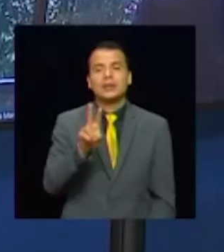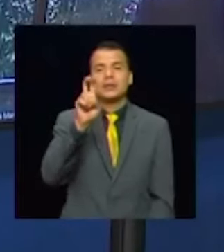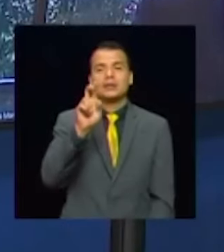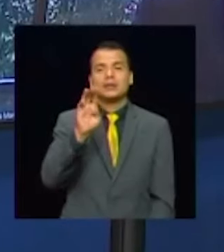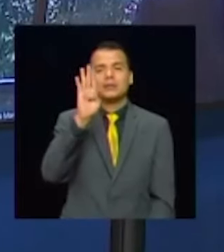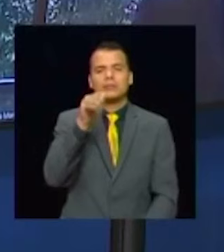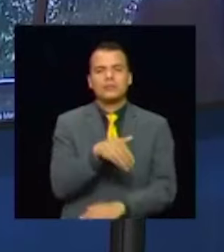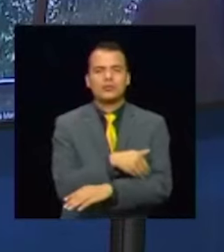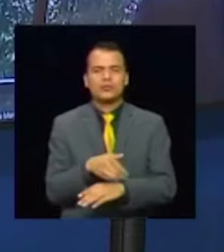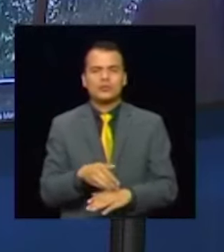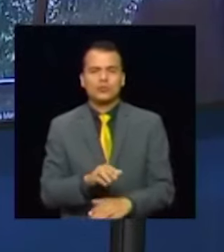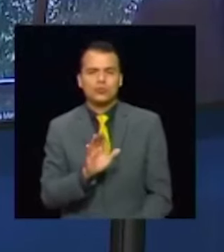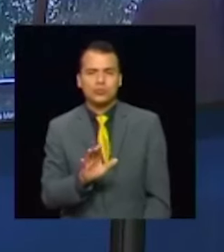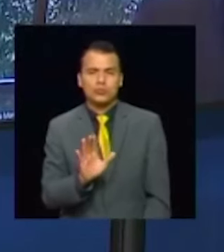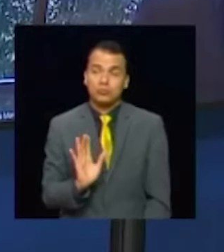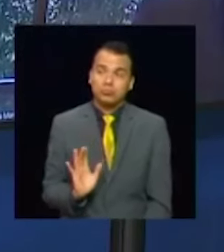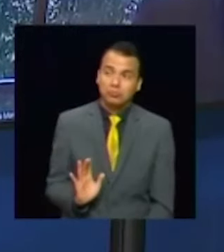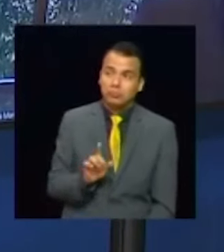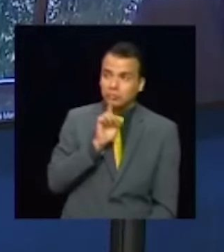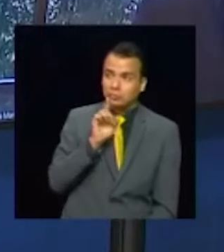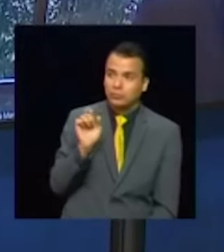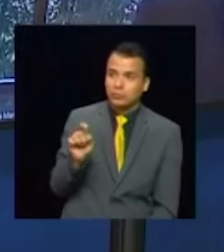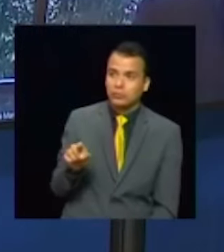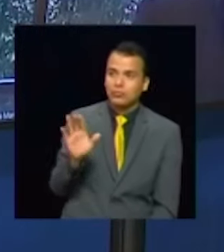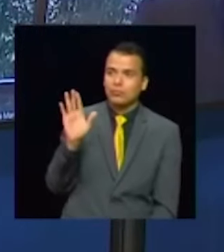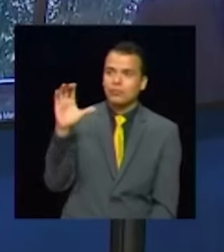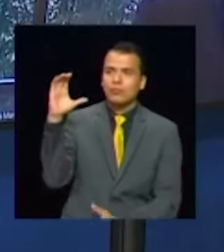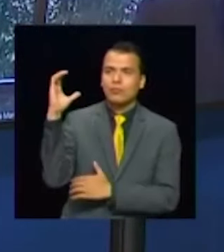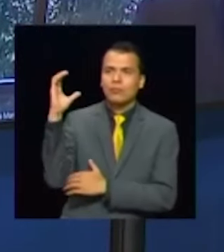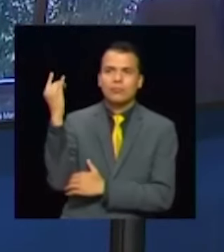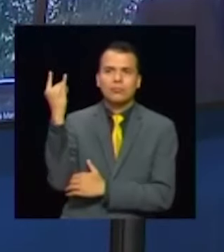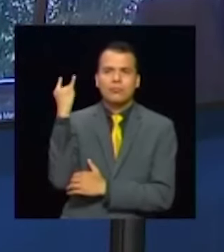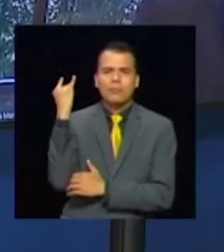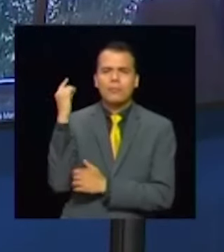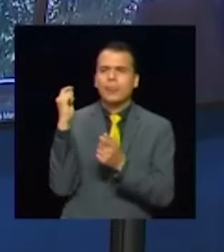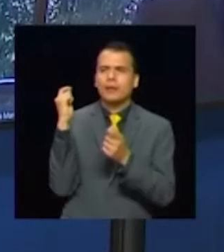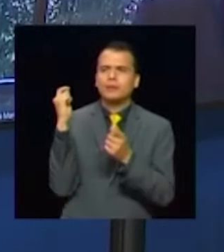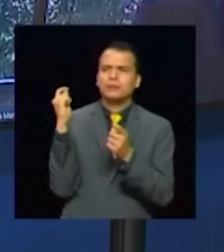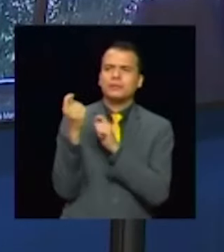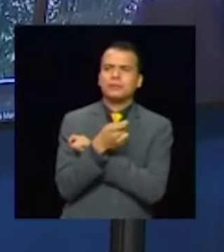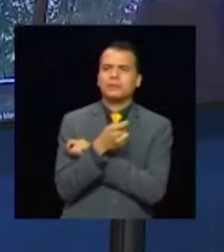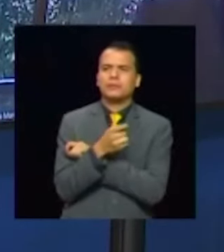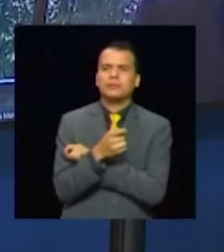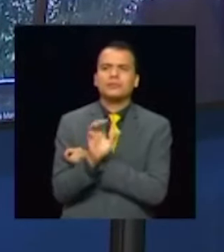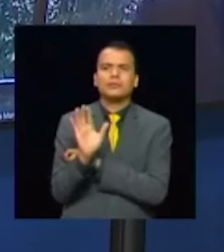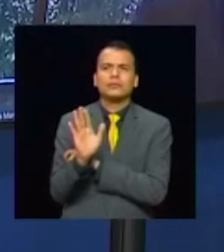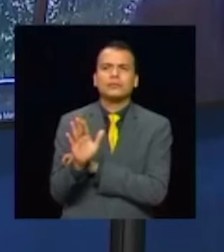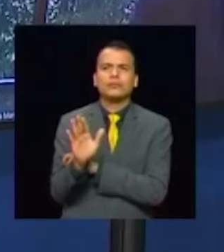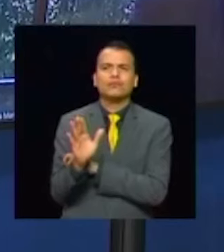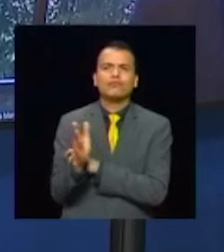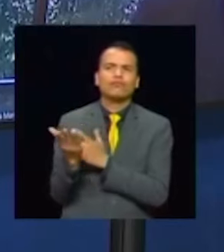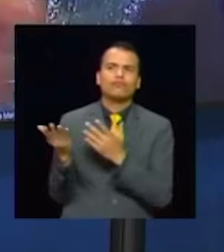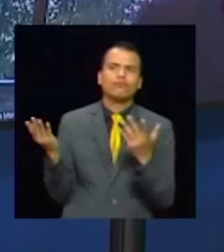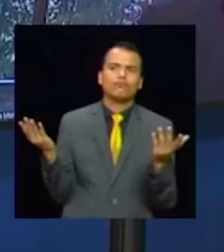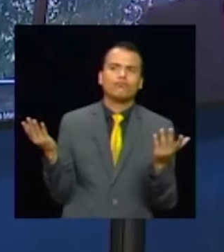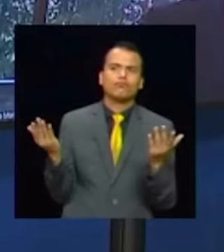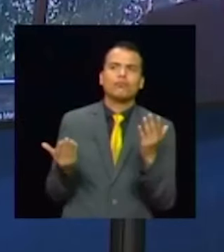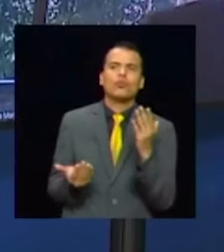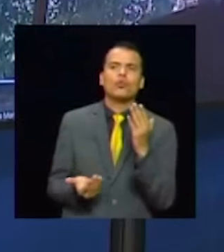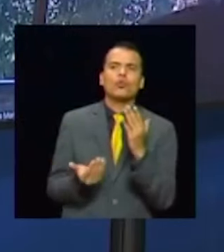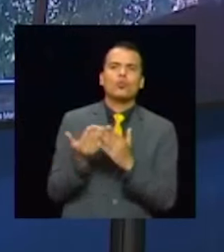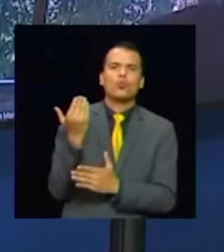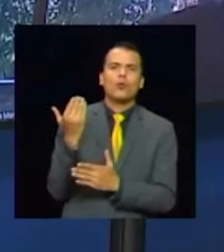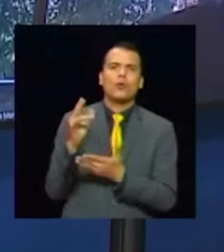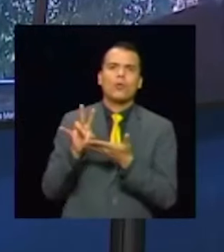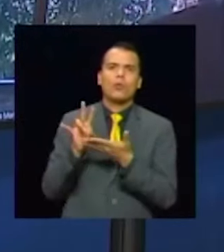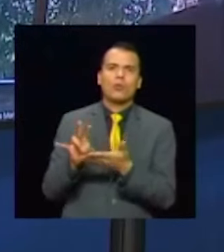Ana María, se ve muy pesimista si en Colombia hablamos que al final de toda esta situación ¿va a tener salud quien